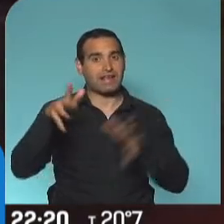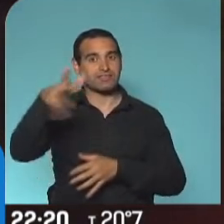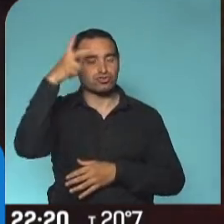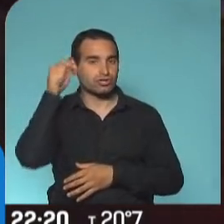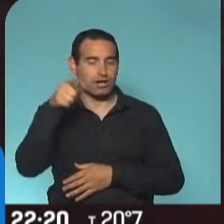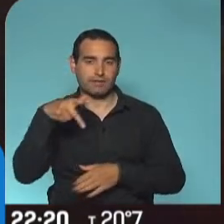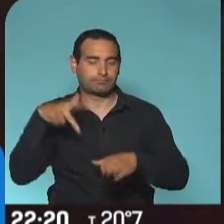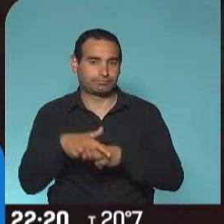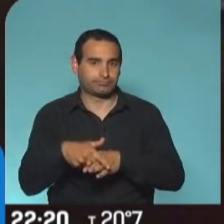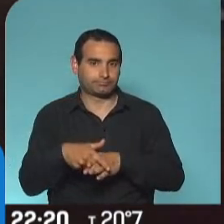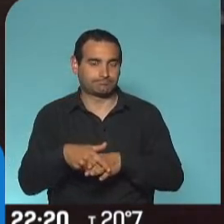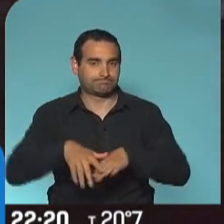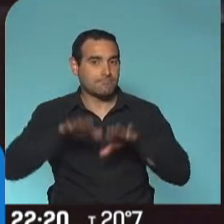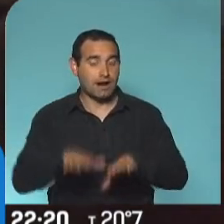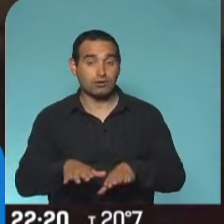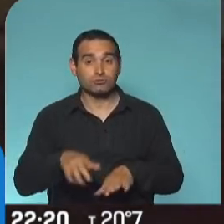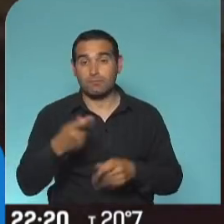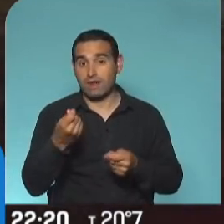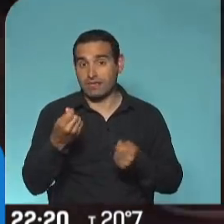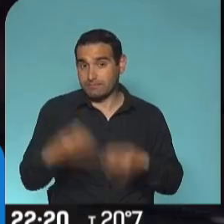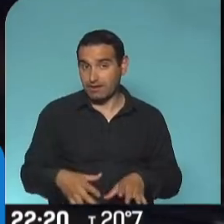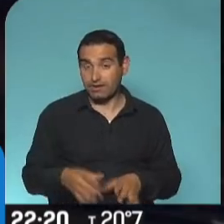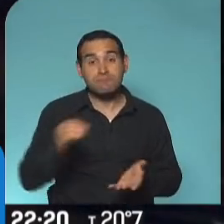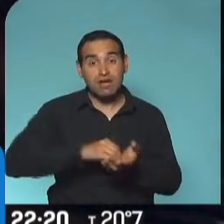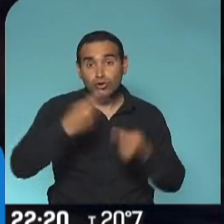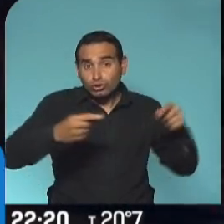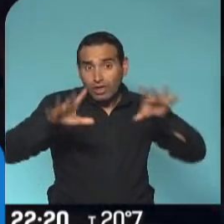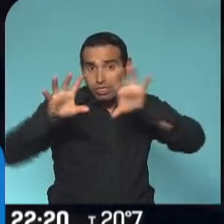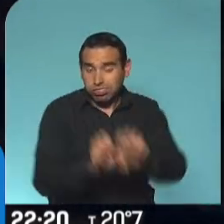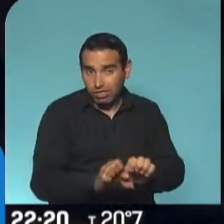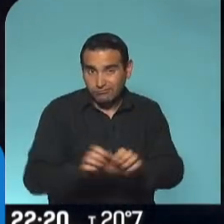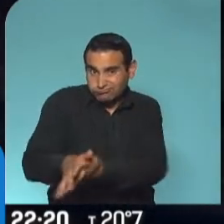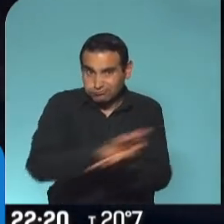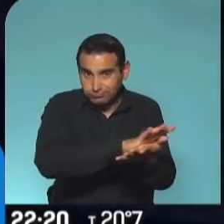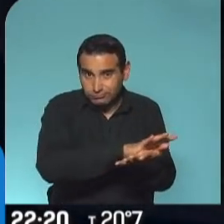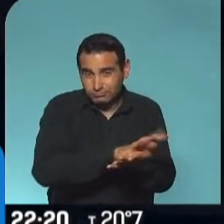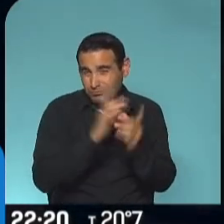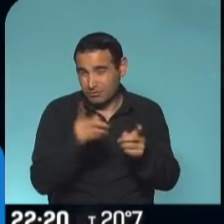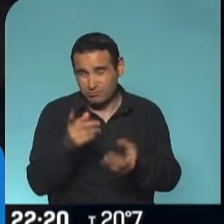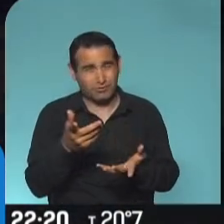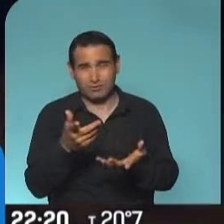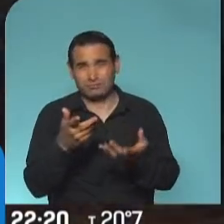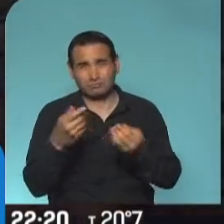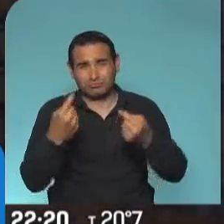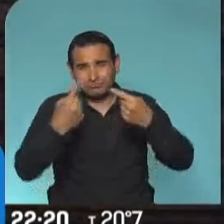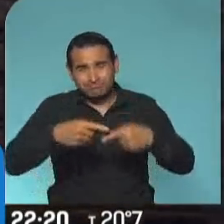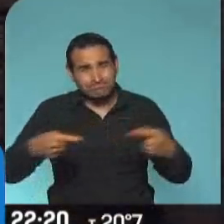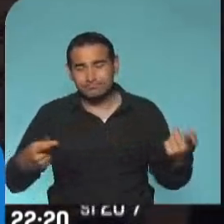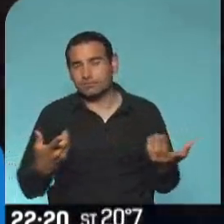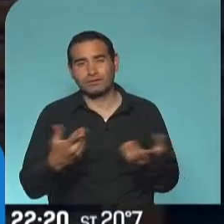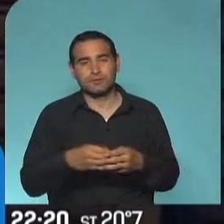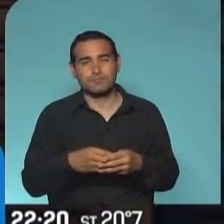total. Esto evidentemente está teniendo un costo. El otro costo es lo que se destruye, lo que estabas mencionando, la cantidad